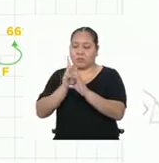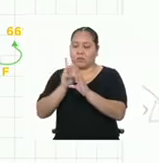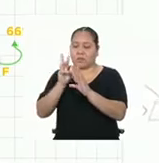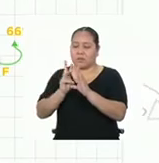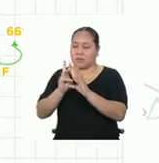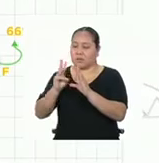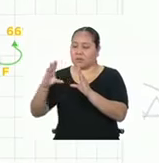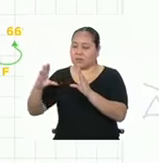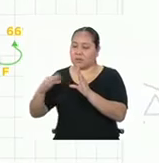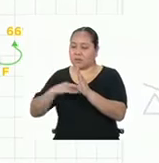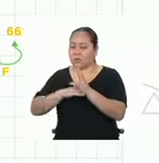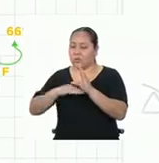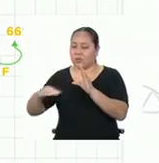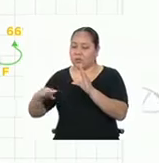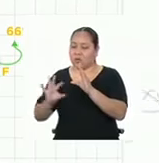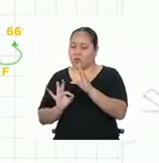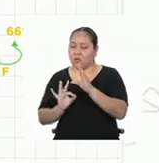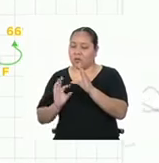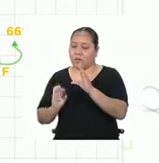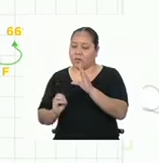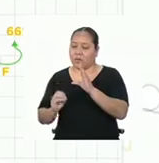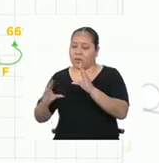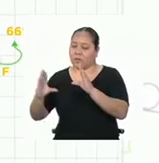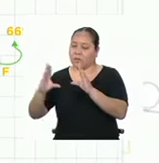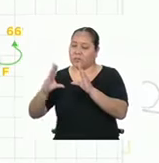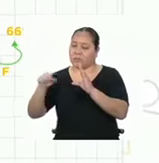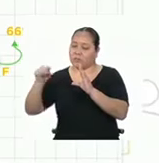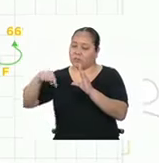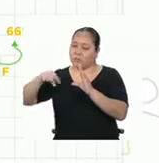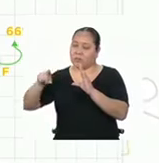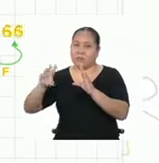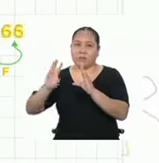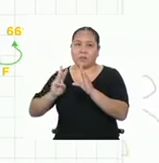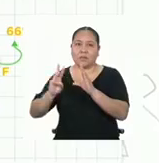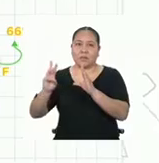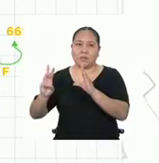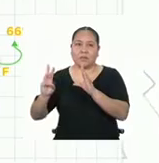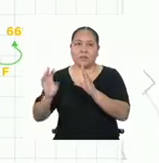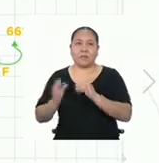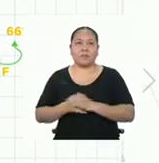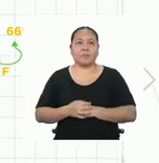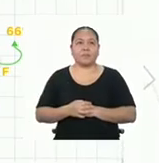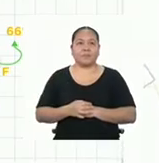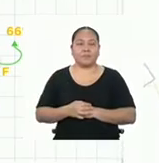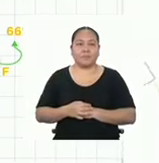Un lado 90 centímetros Y otro ángulo 66 grados